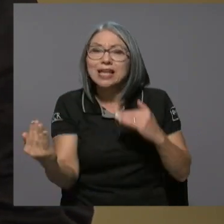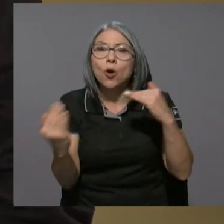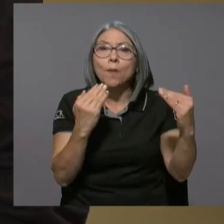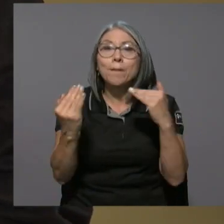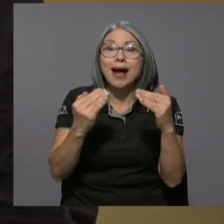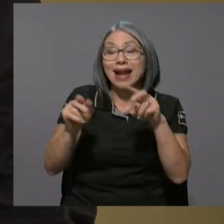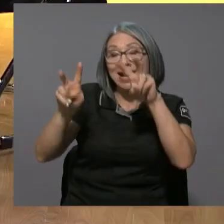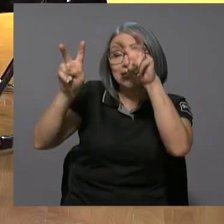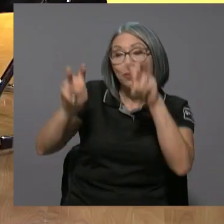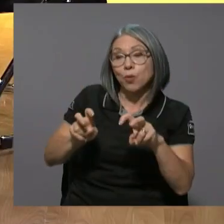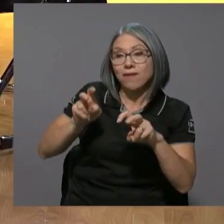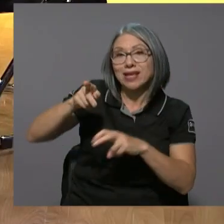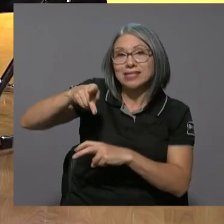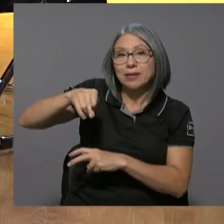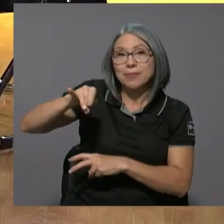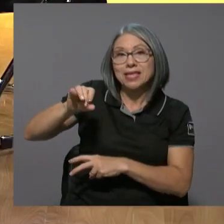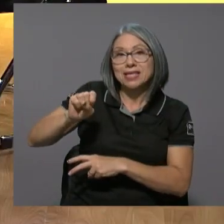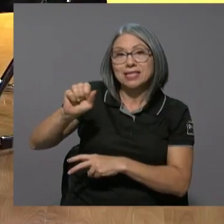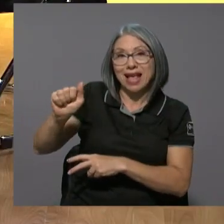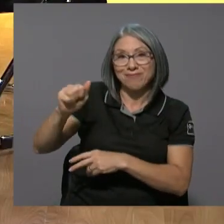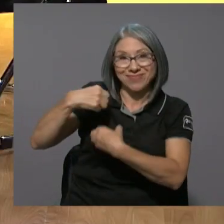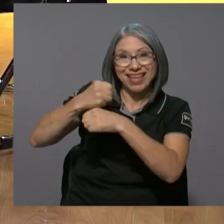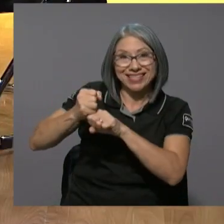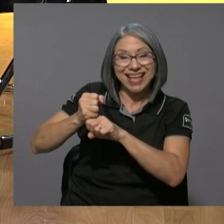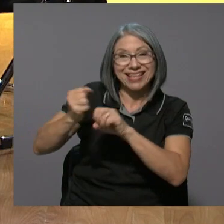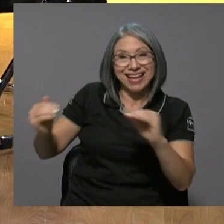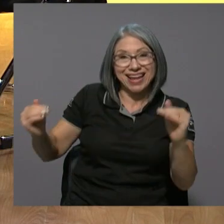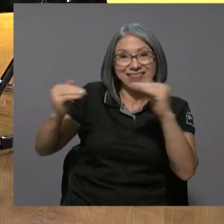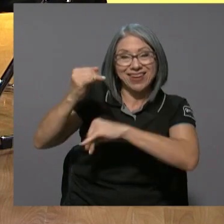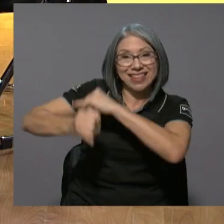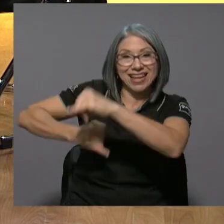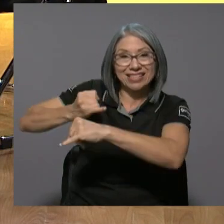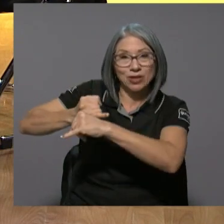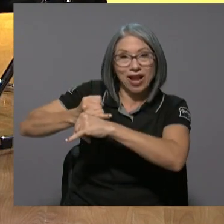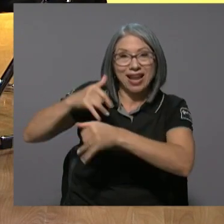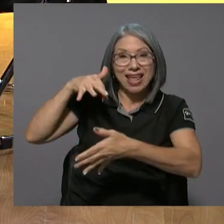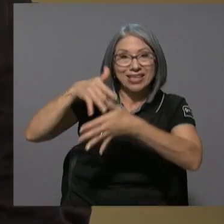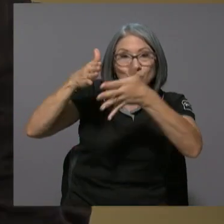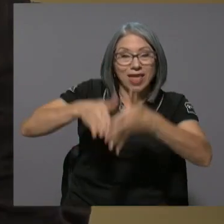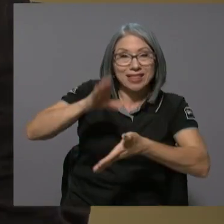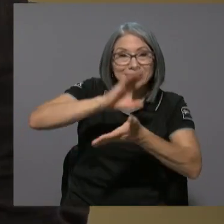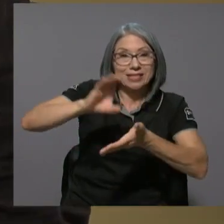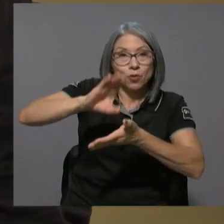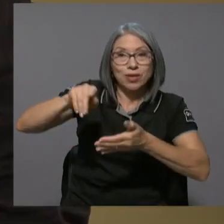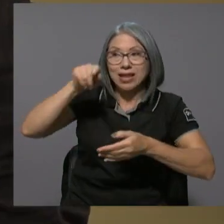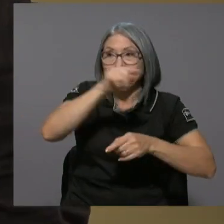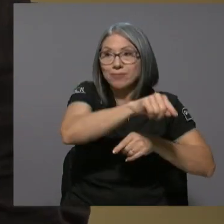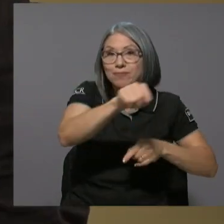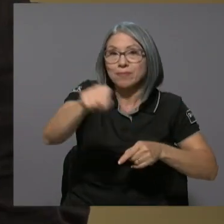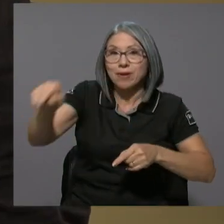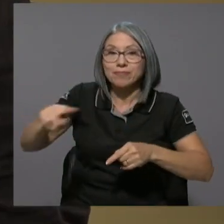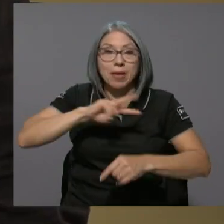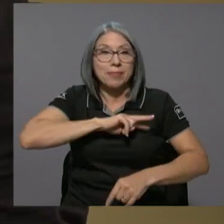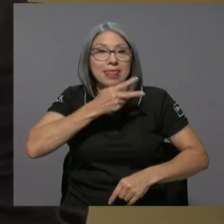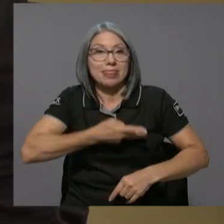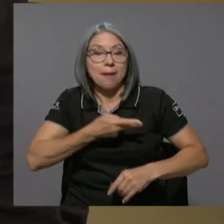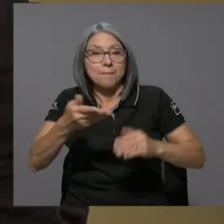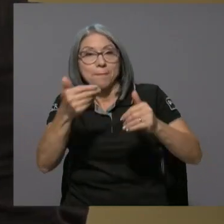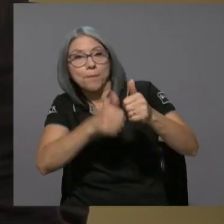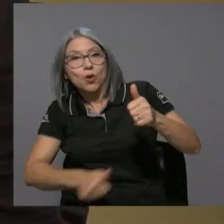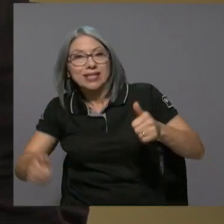PISA, esas pruebas que se hacen a nivel internacional entre estudiantes de secundaria, Vietnam estaba por encima de Costa Rica,